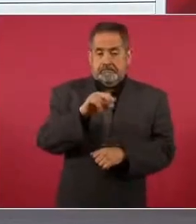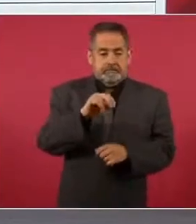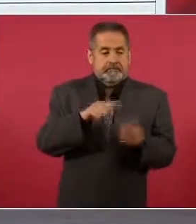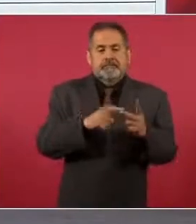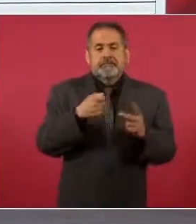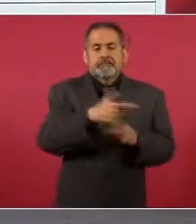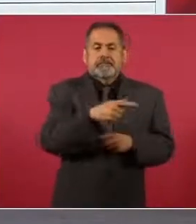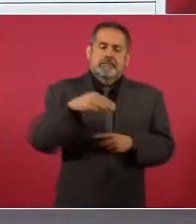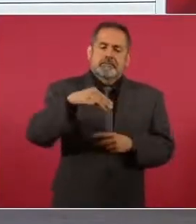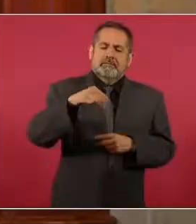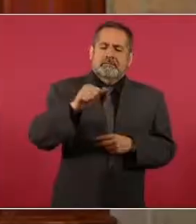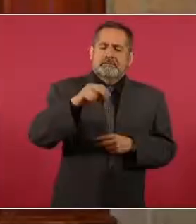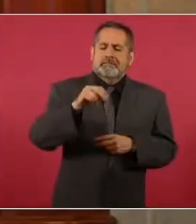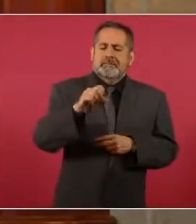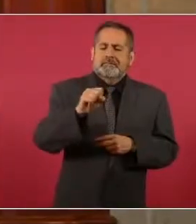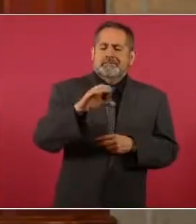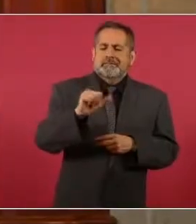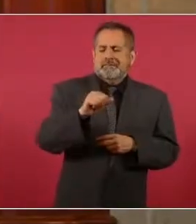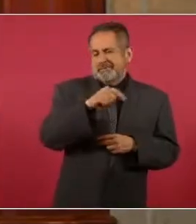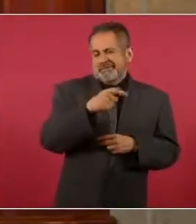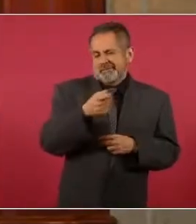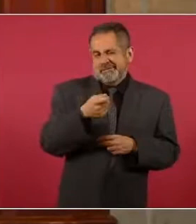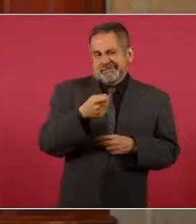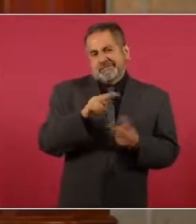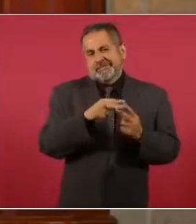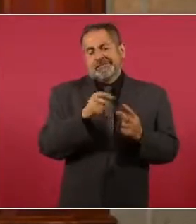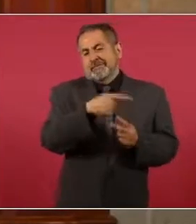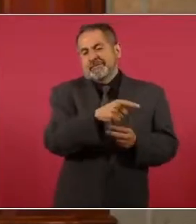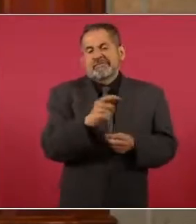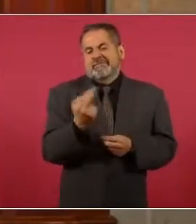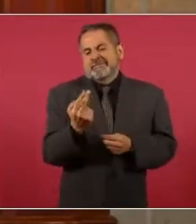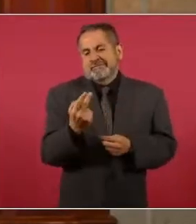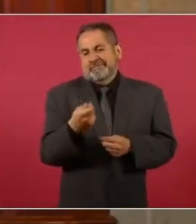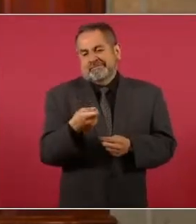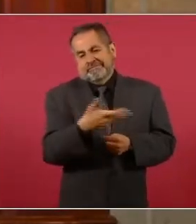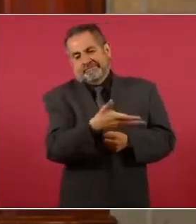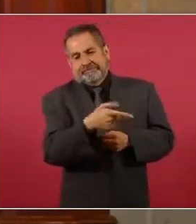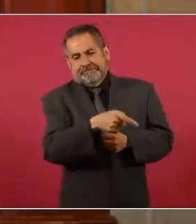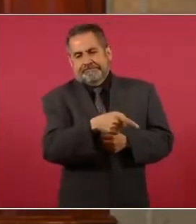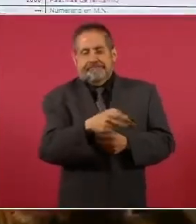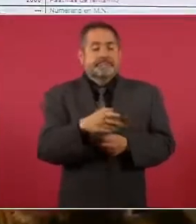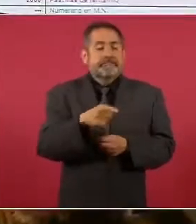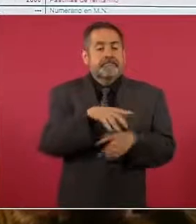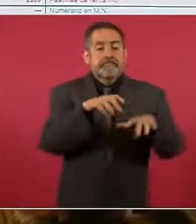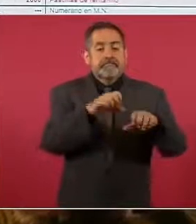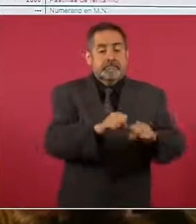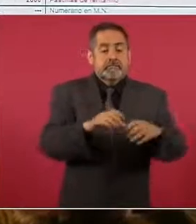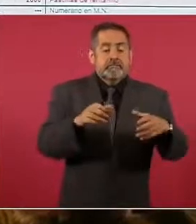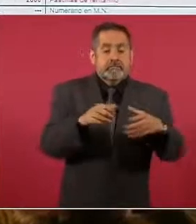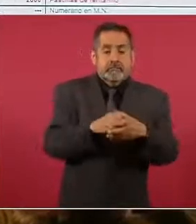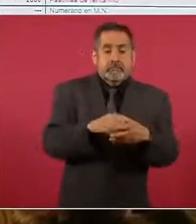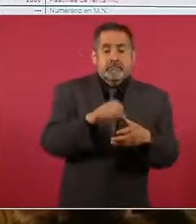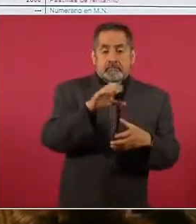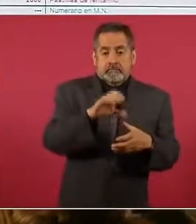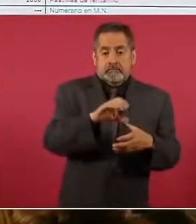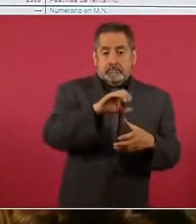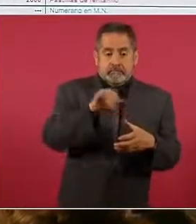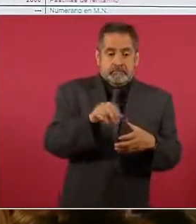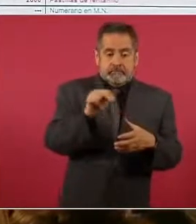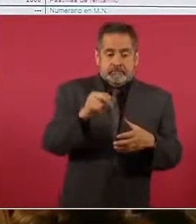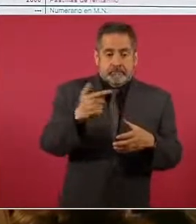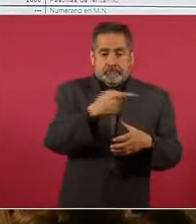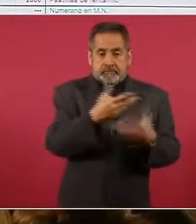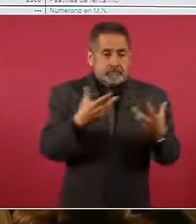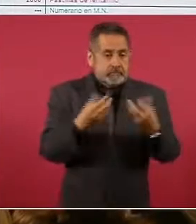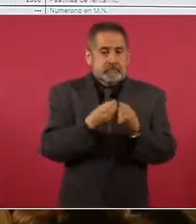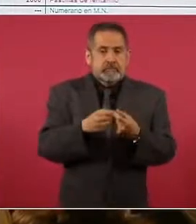el 25, que está identificado como presunto jefe regional del cártel Jalisco en los municipios de Florencia,